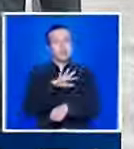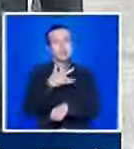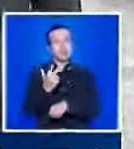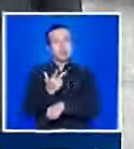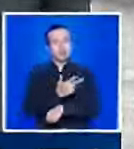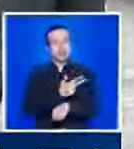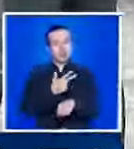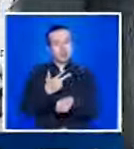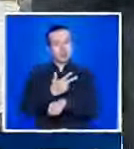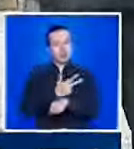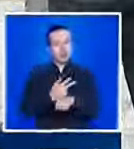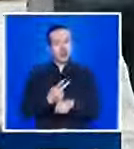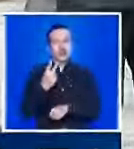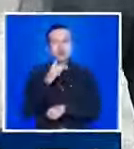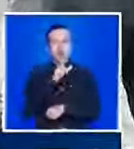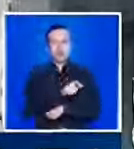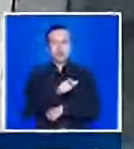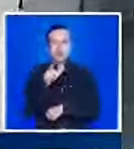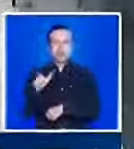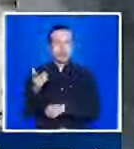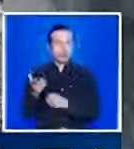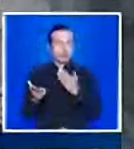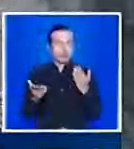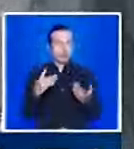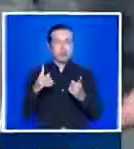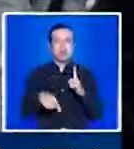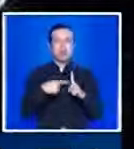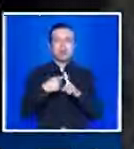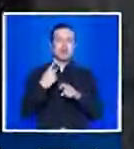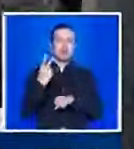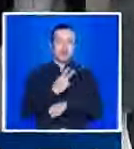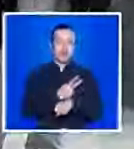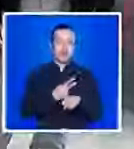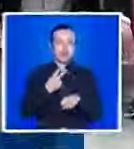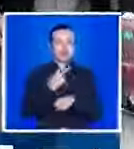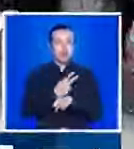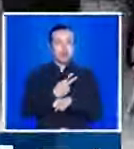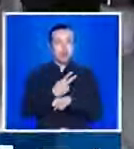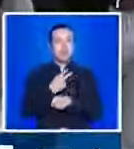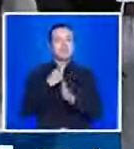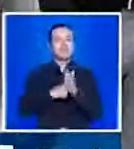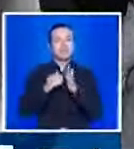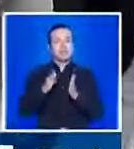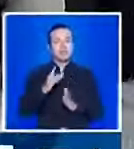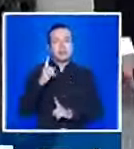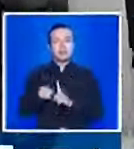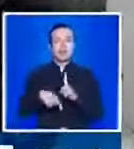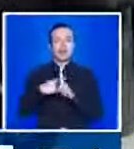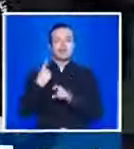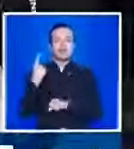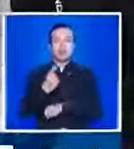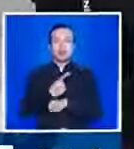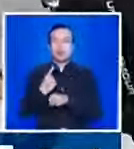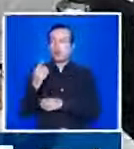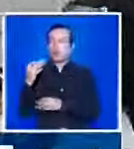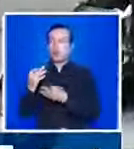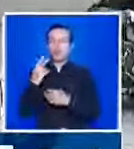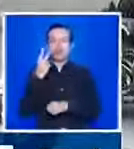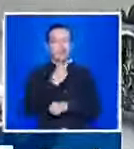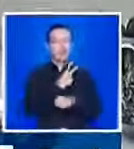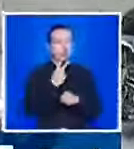la palabra los dos interpelantes y 3 horas también la ministra. Luego pues será 1 hora más para los interpelantes y 2 para la